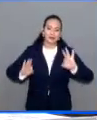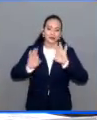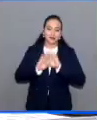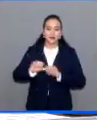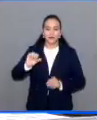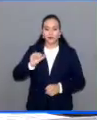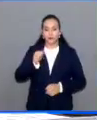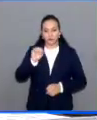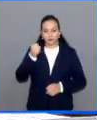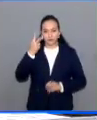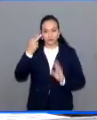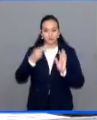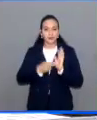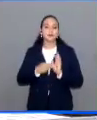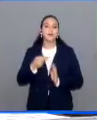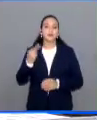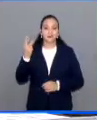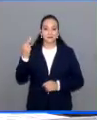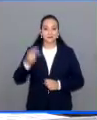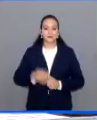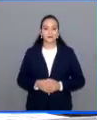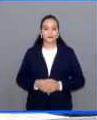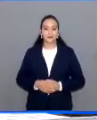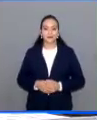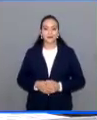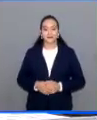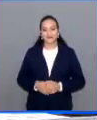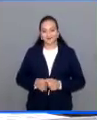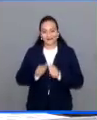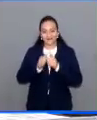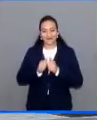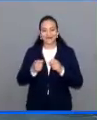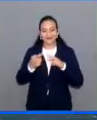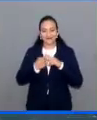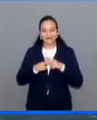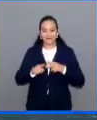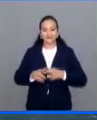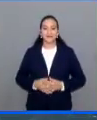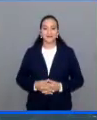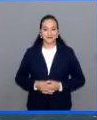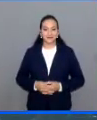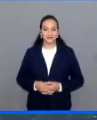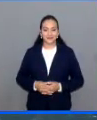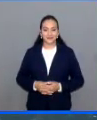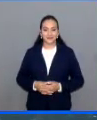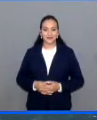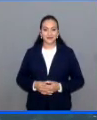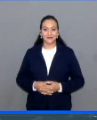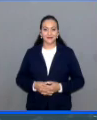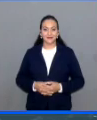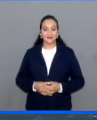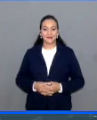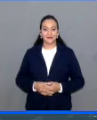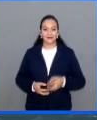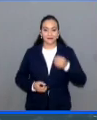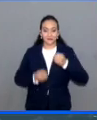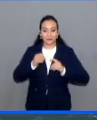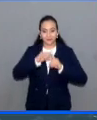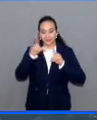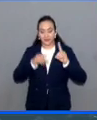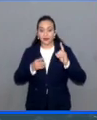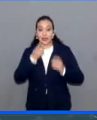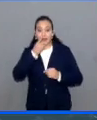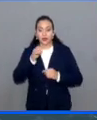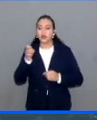de 2025. Quédese con nosotros, comenzamos. La Corte determinó que es